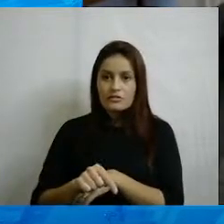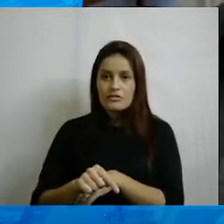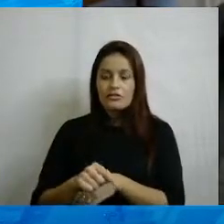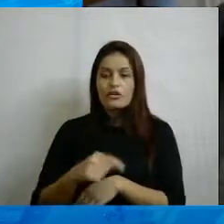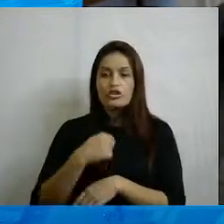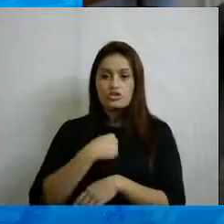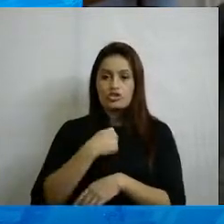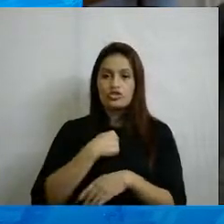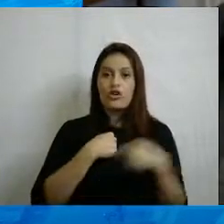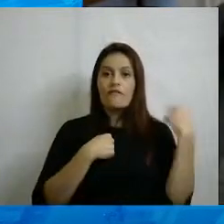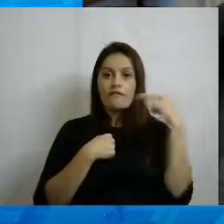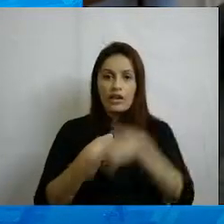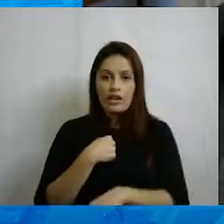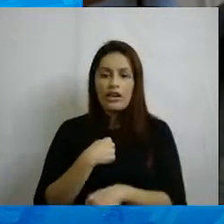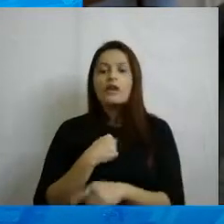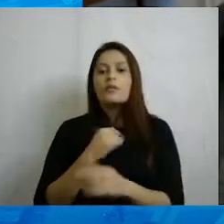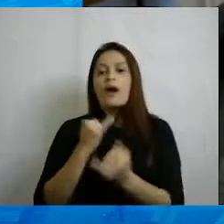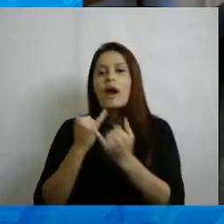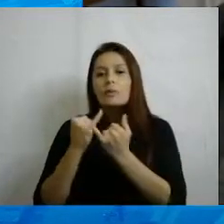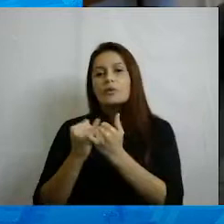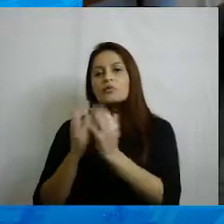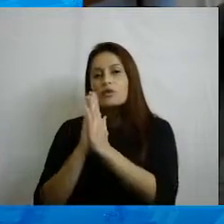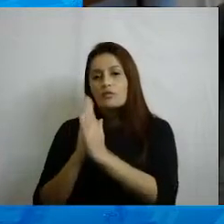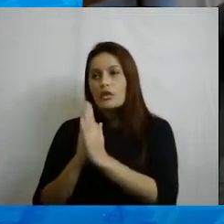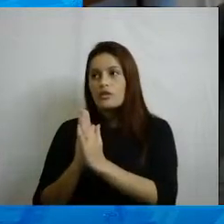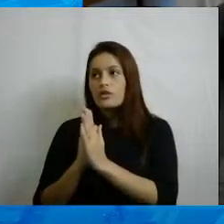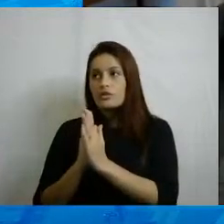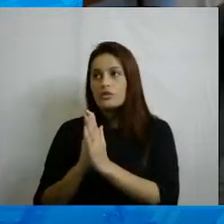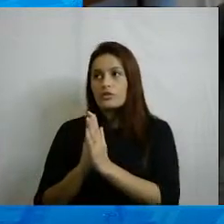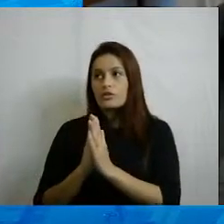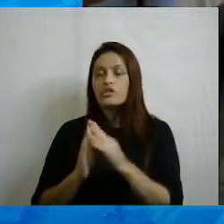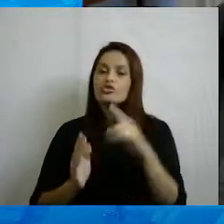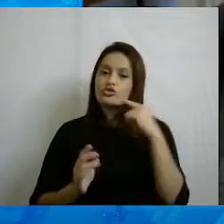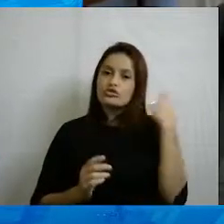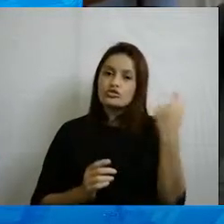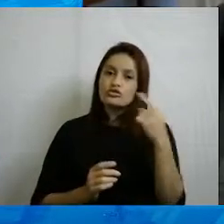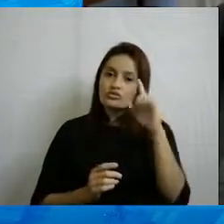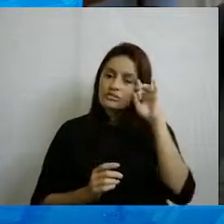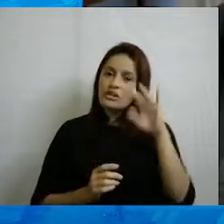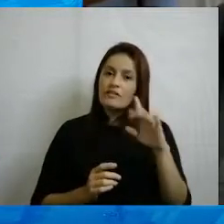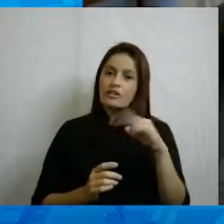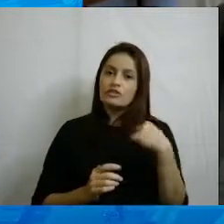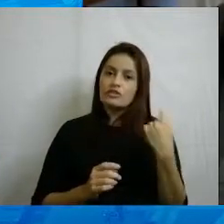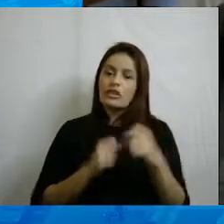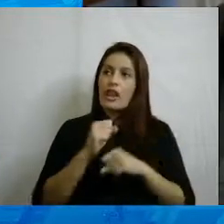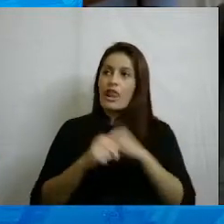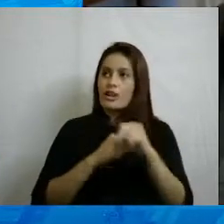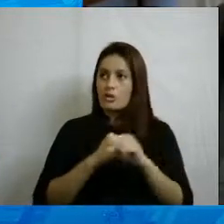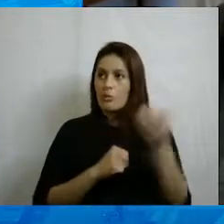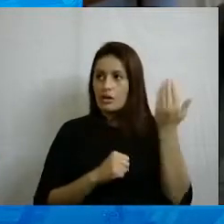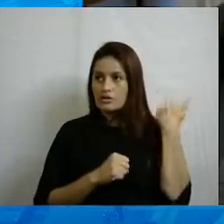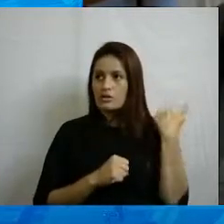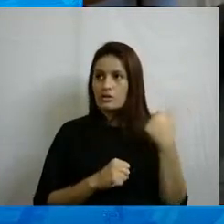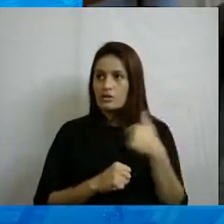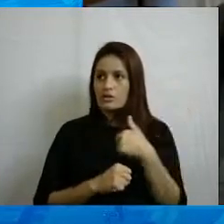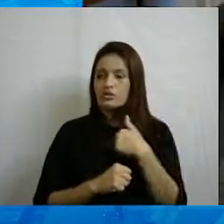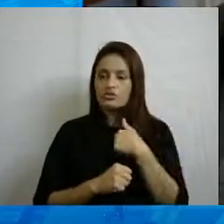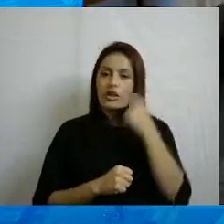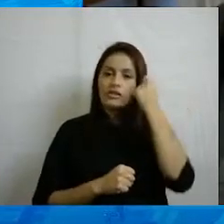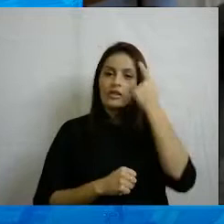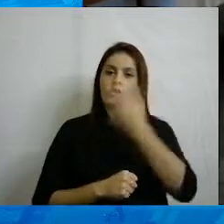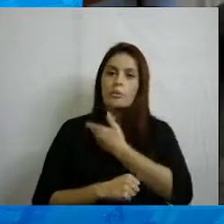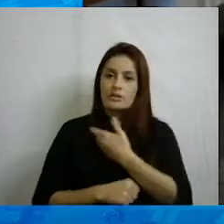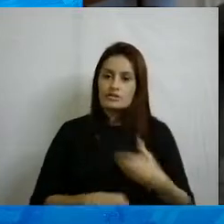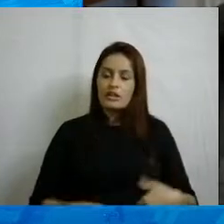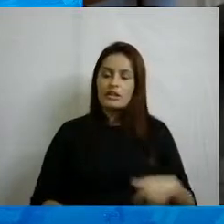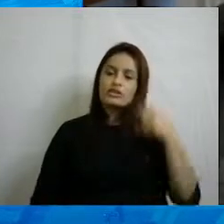Entonces, eso yo encuentro que... Yo sé que nosotros el año pasado tuvimos una diferencia. Yo asumo porque soy la presidenta y tengo